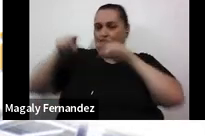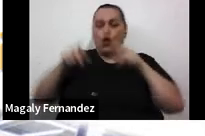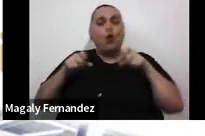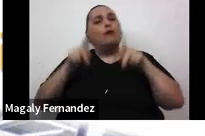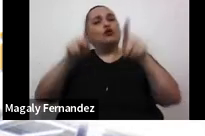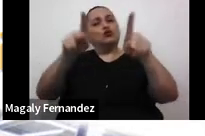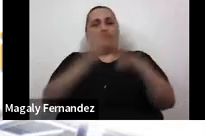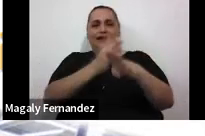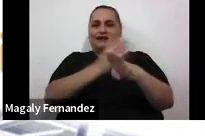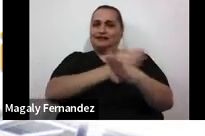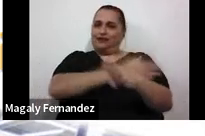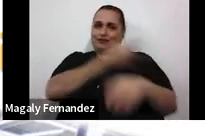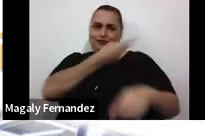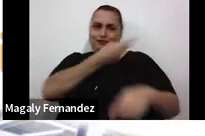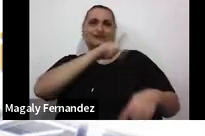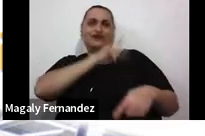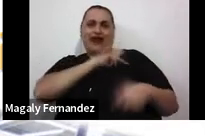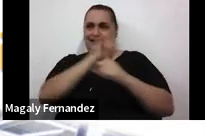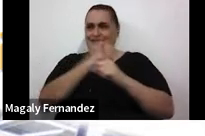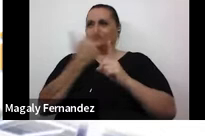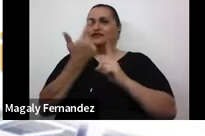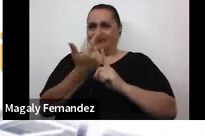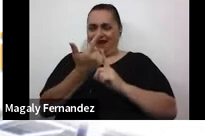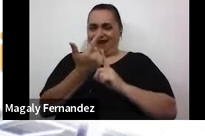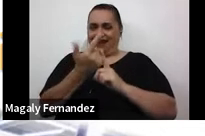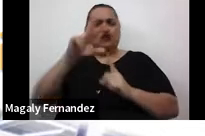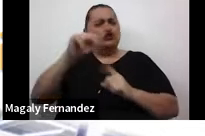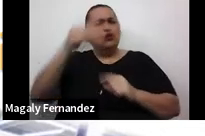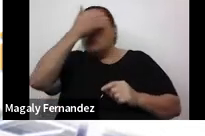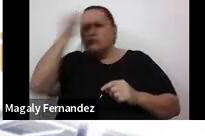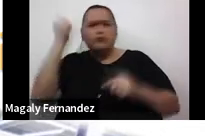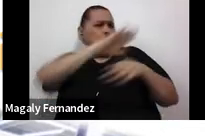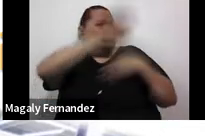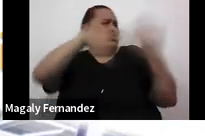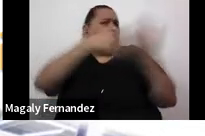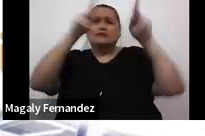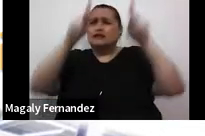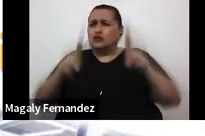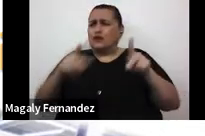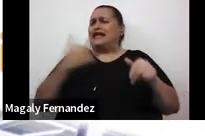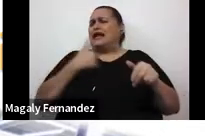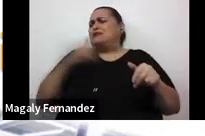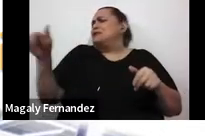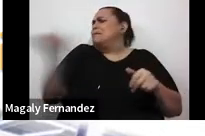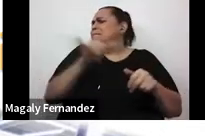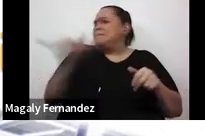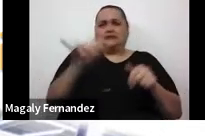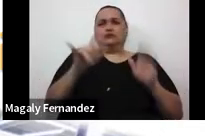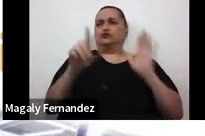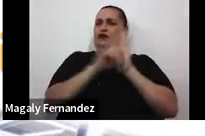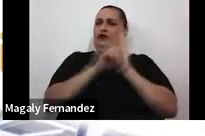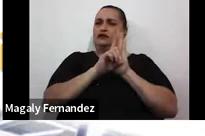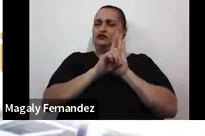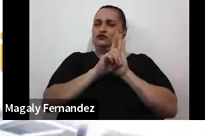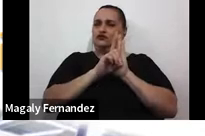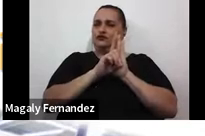personal para y social no sin olvidar que todas las personas tenemos los mismos derechos y